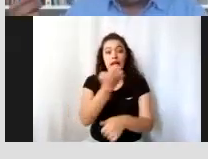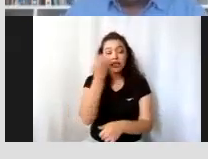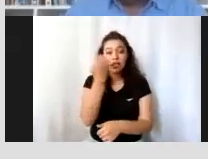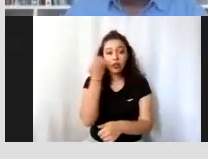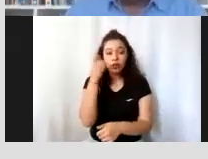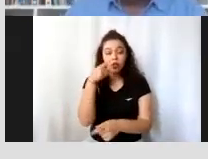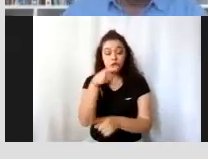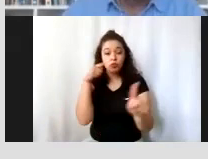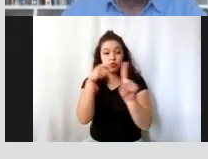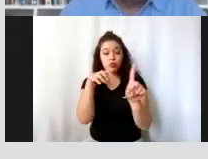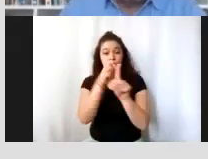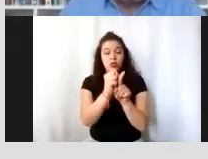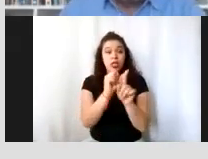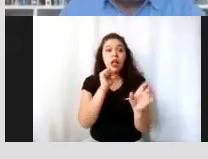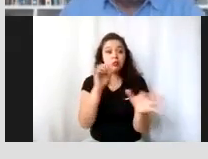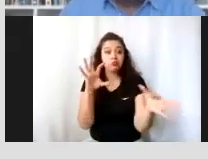tu objeto asistencial?